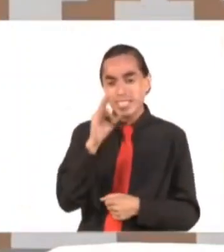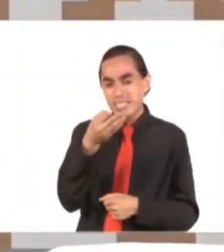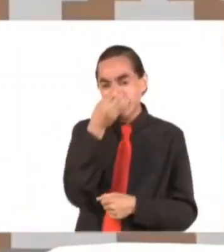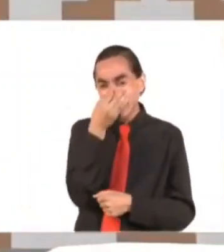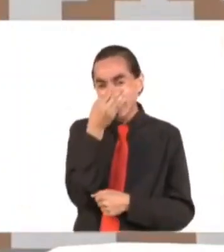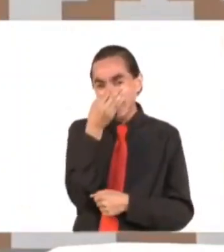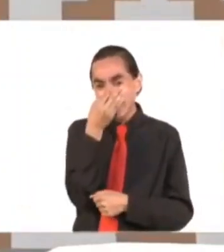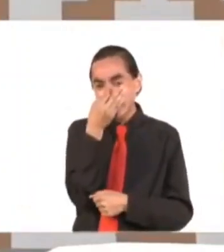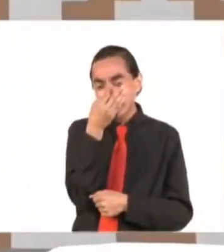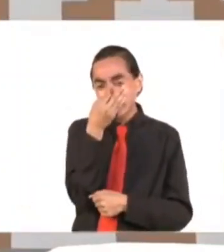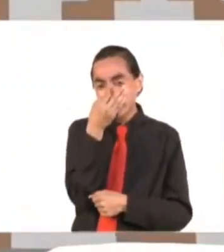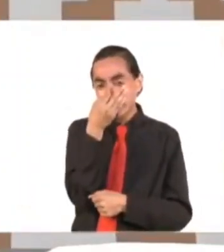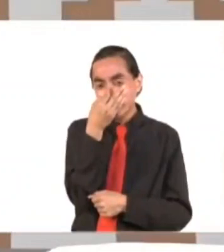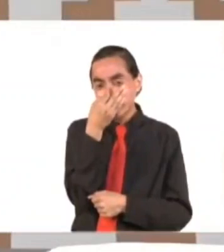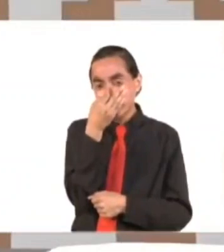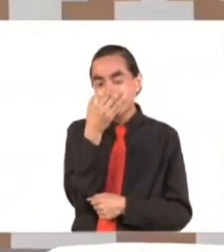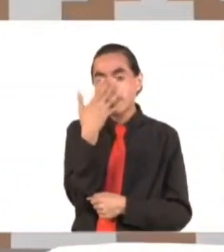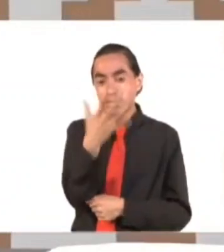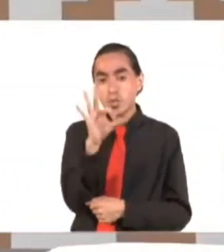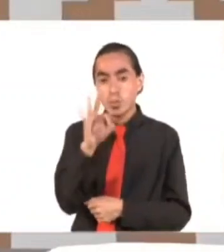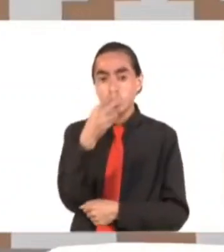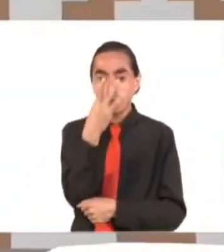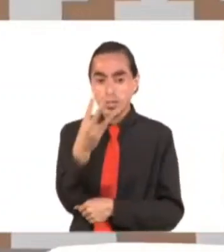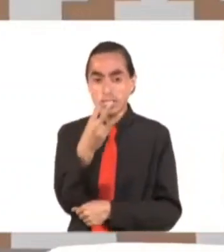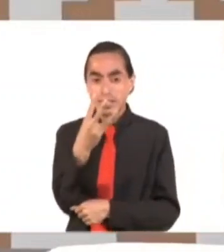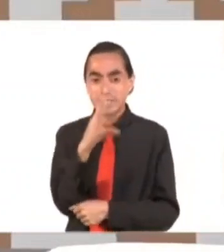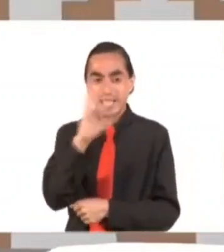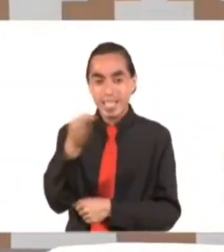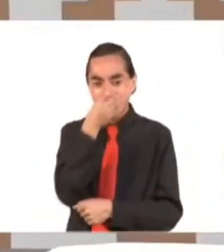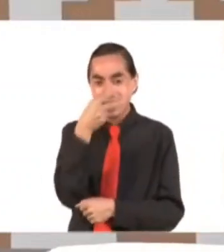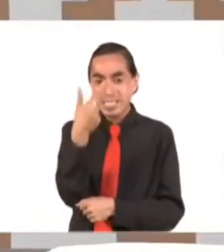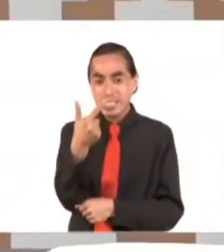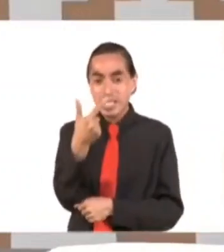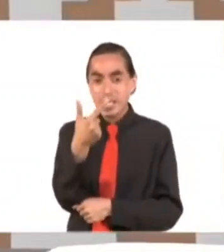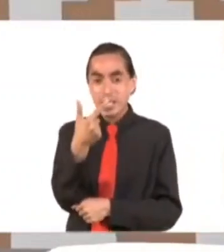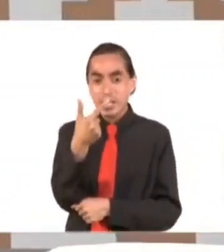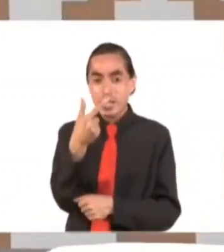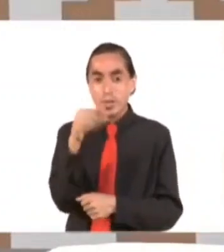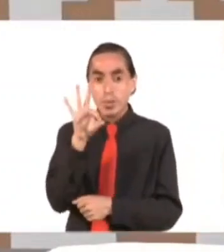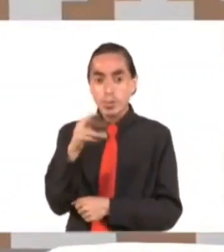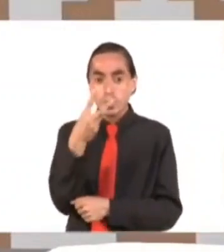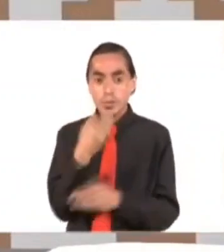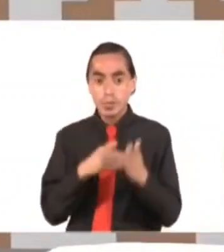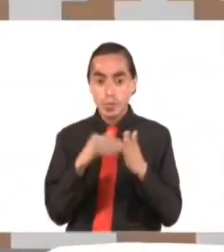ciudadanos de la ciudad. Es decir, 5.3 de casi 7.2 millones de adultos en la ciudad